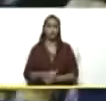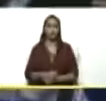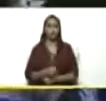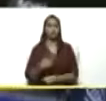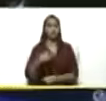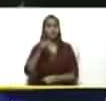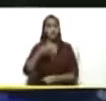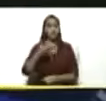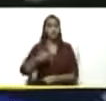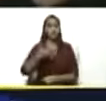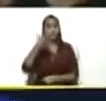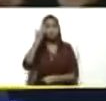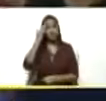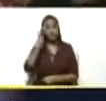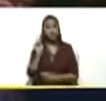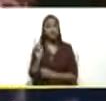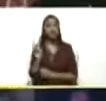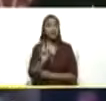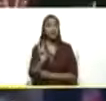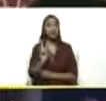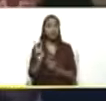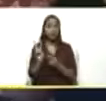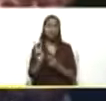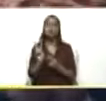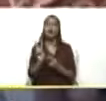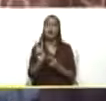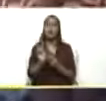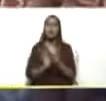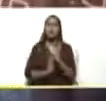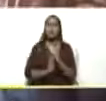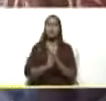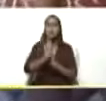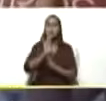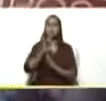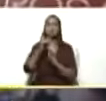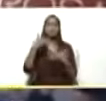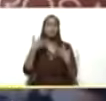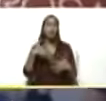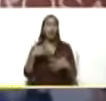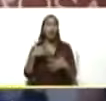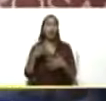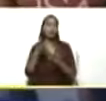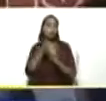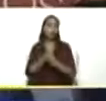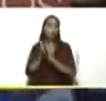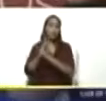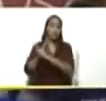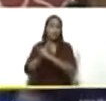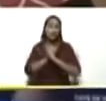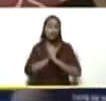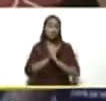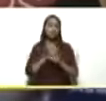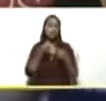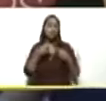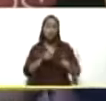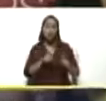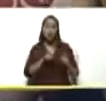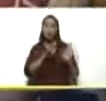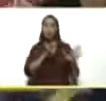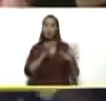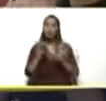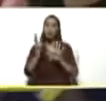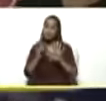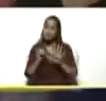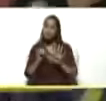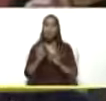frente al bloqueo criminal y las más de 900 medidas coercitivas unilaterales. Venezuela floreciendo, creciendo en el contexto de